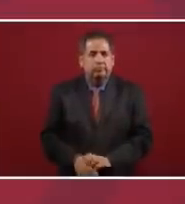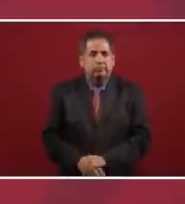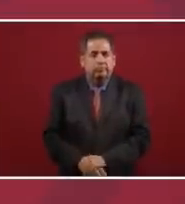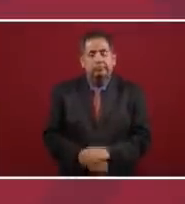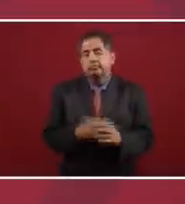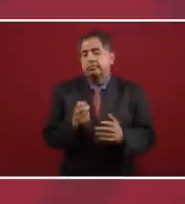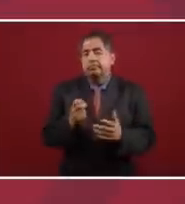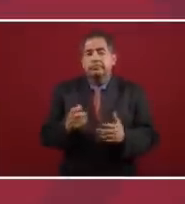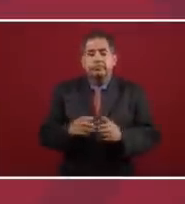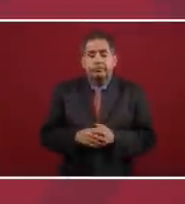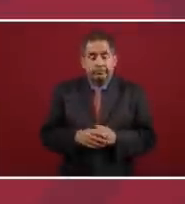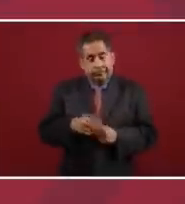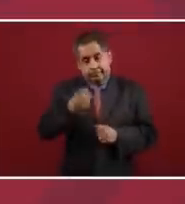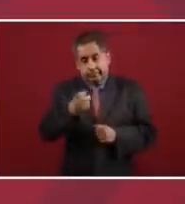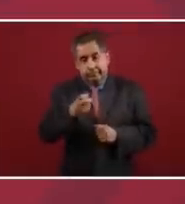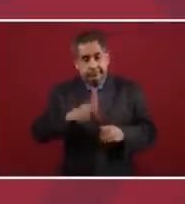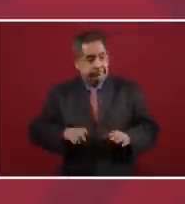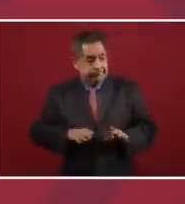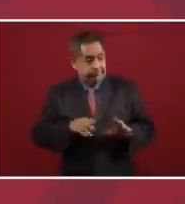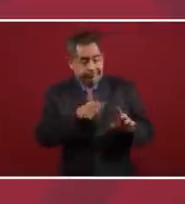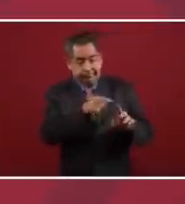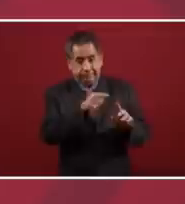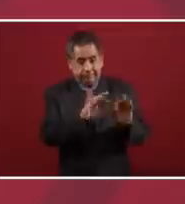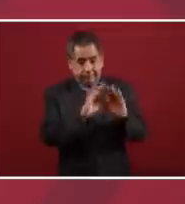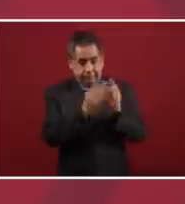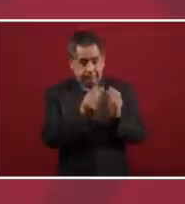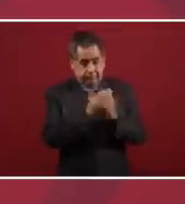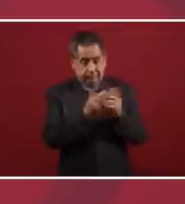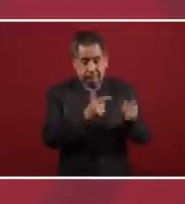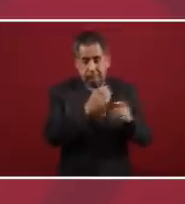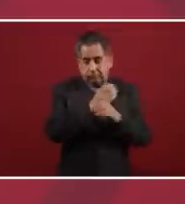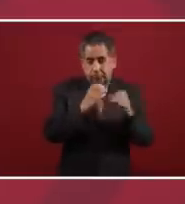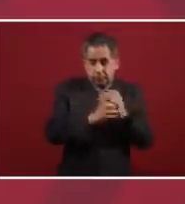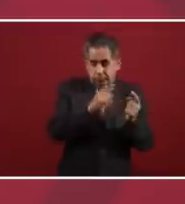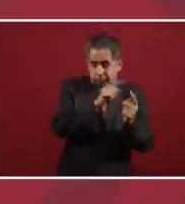entonces ese tipo de cosas